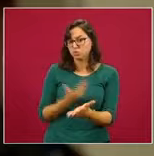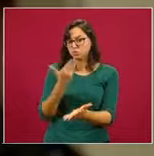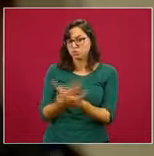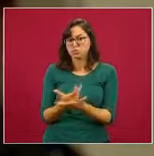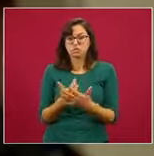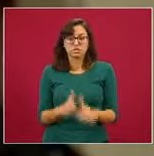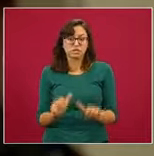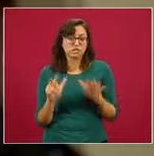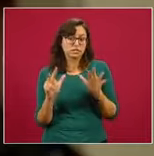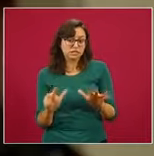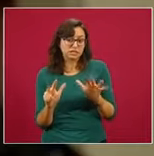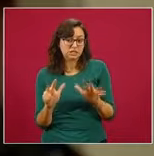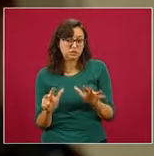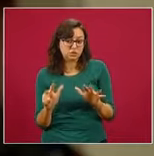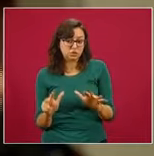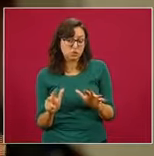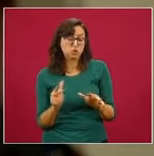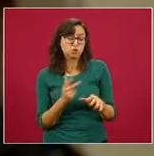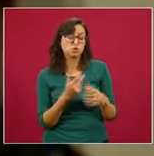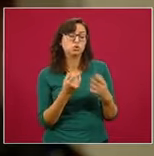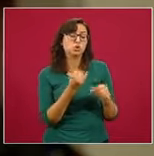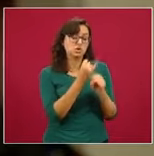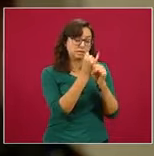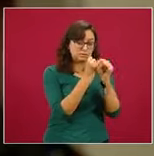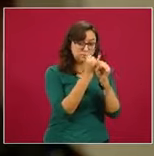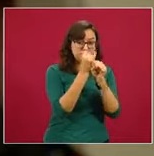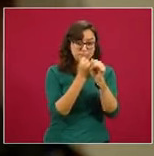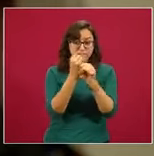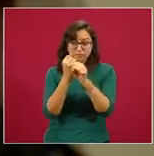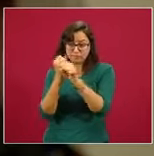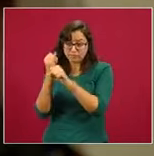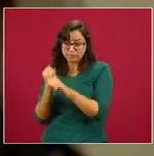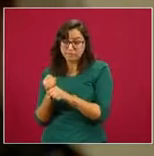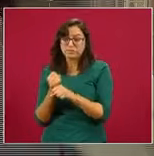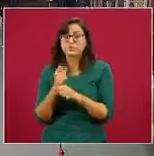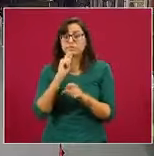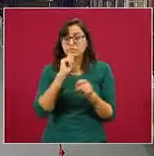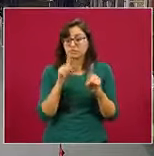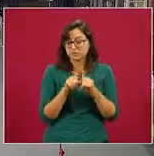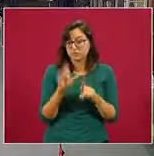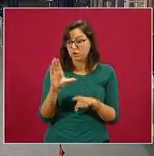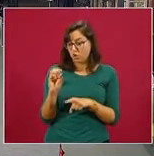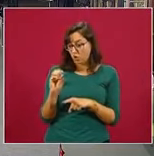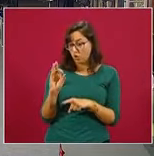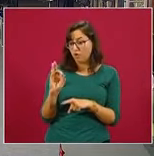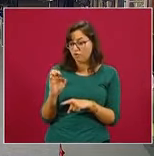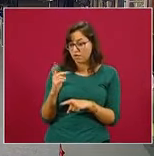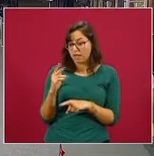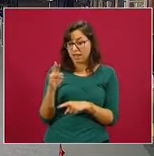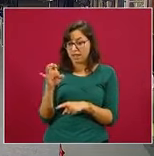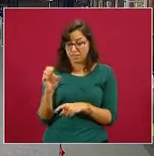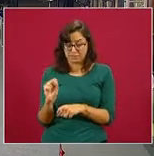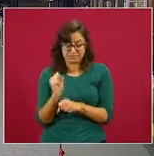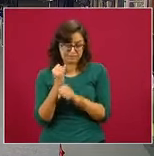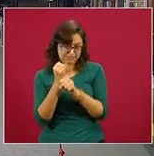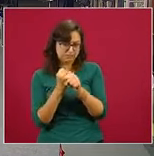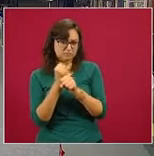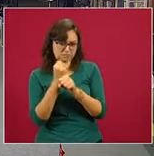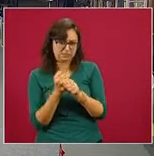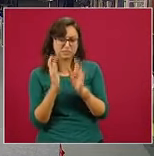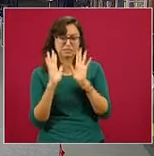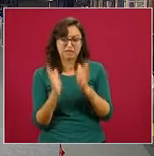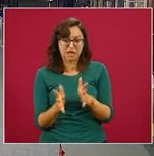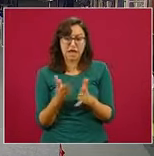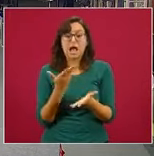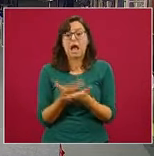o casos de estudio y que incluso muchos están en manos de la COFEPRIS. La pregunta, con el ánimo de